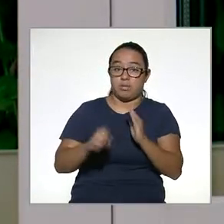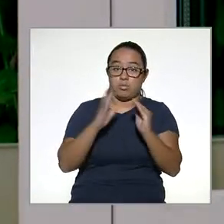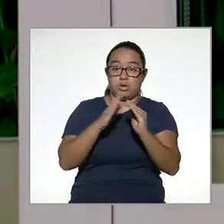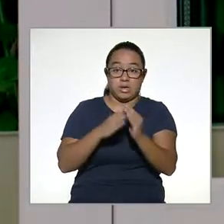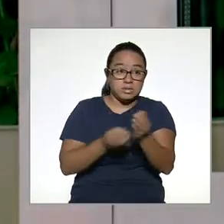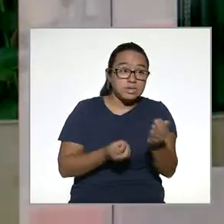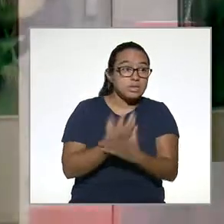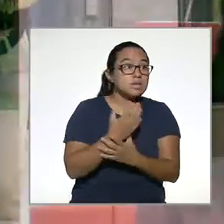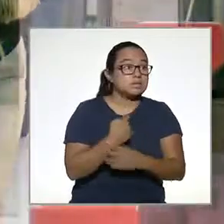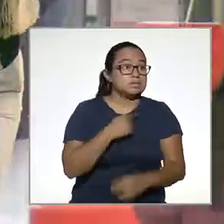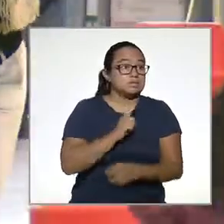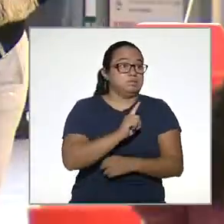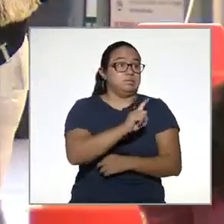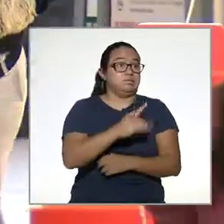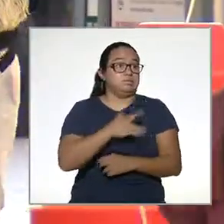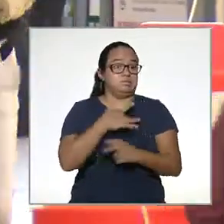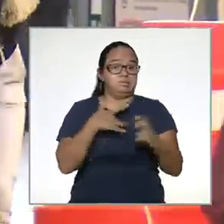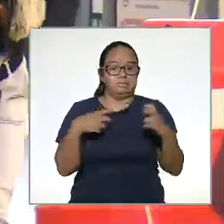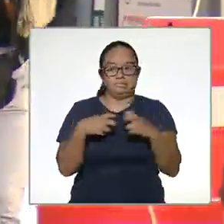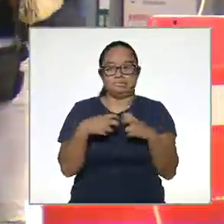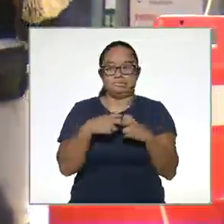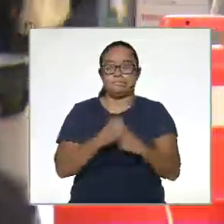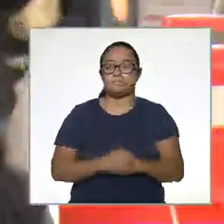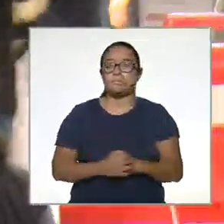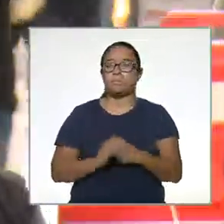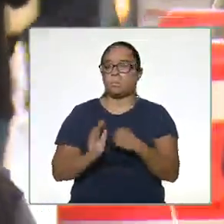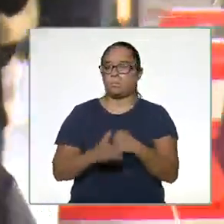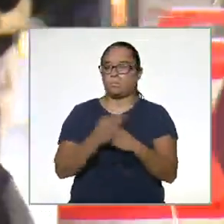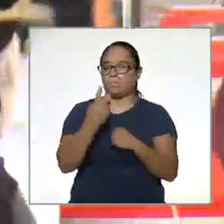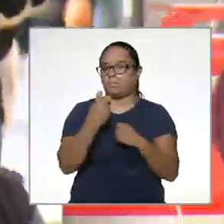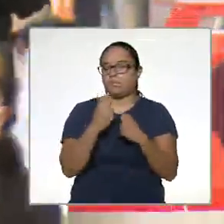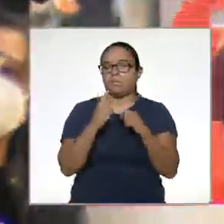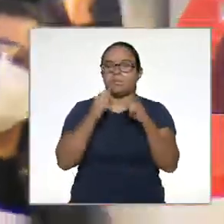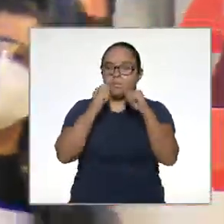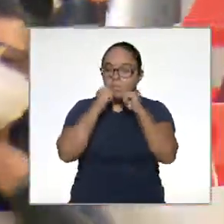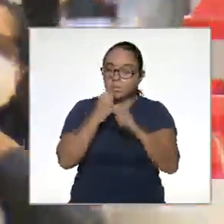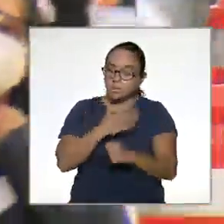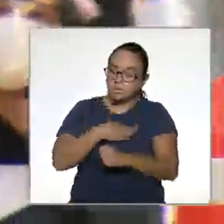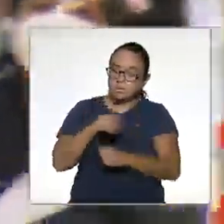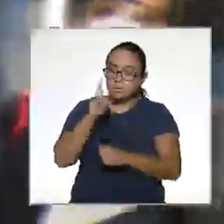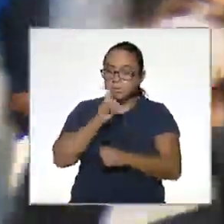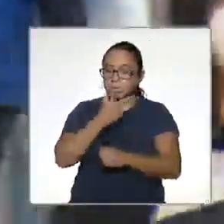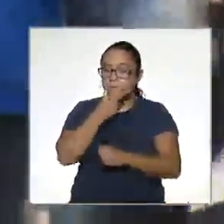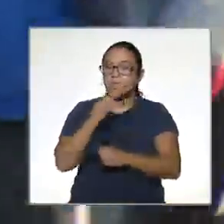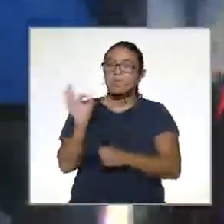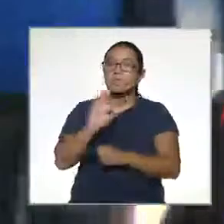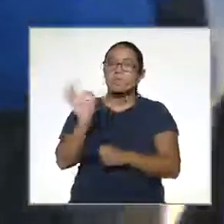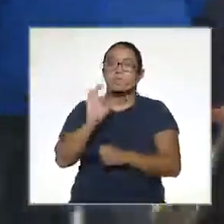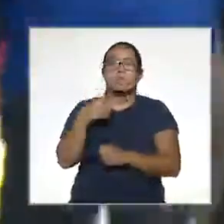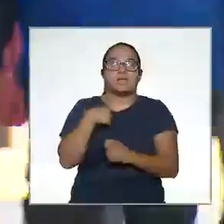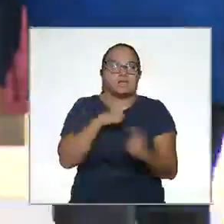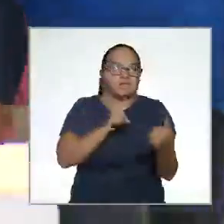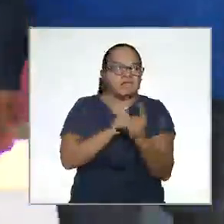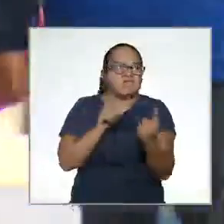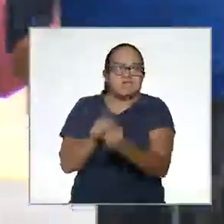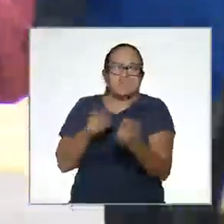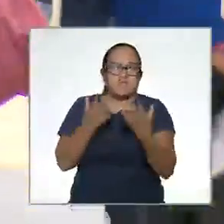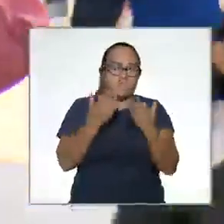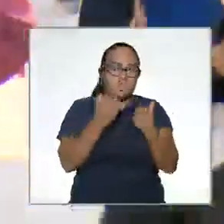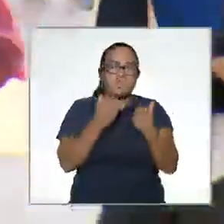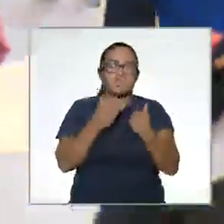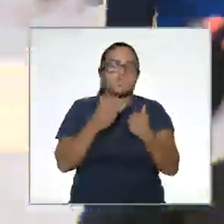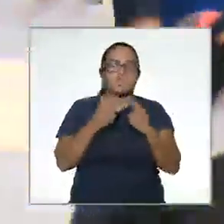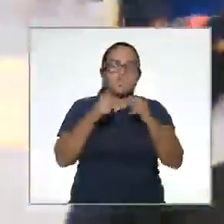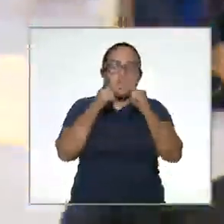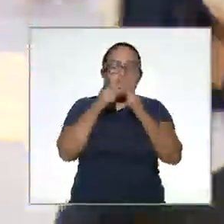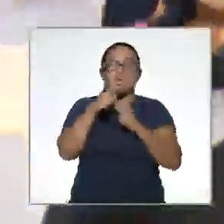sus casas. Por eso, e independientemente de si tu hija o hijo es introvertido o no, procura que